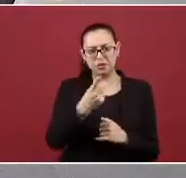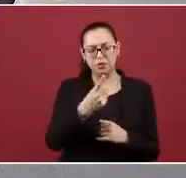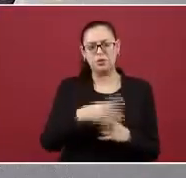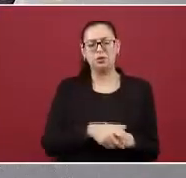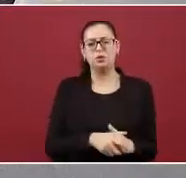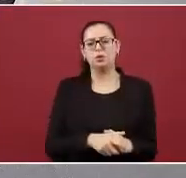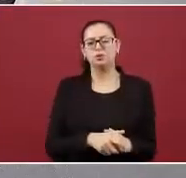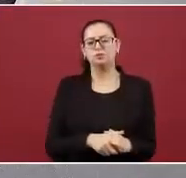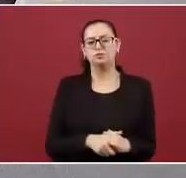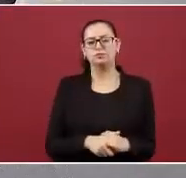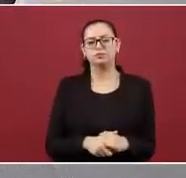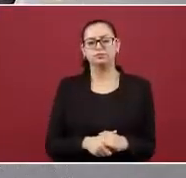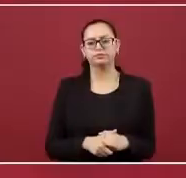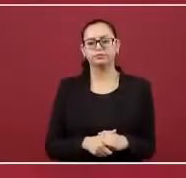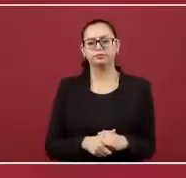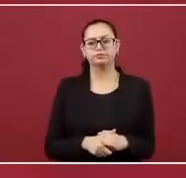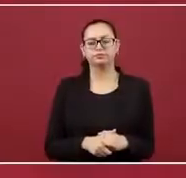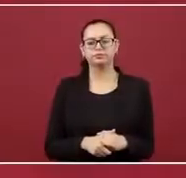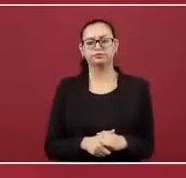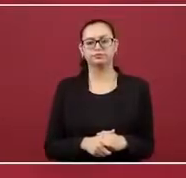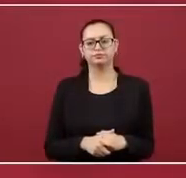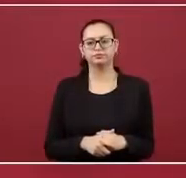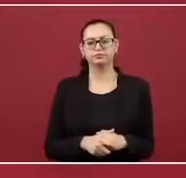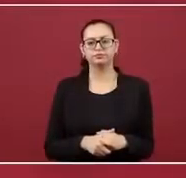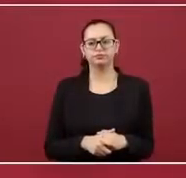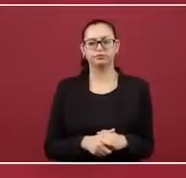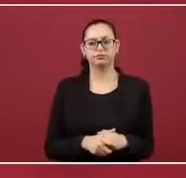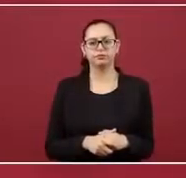que instruí para que